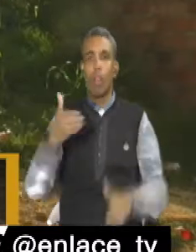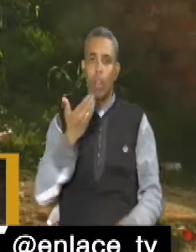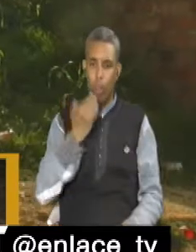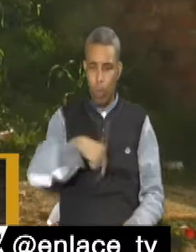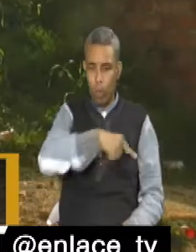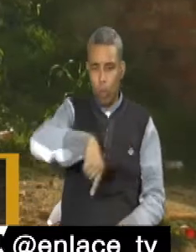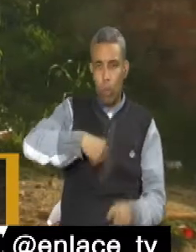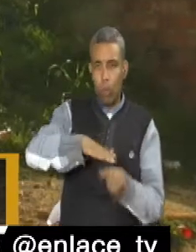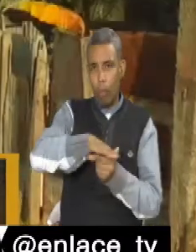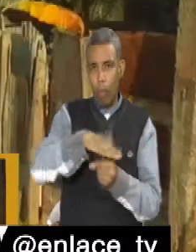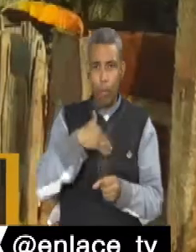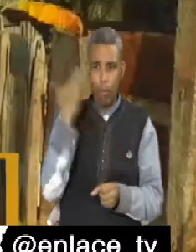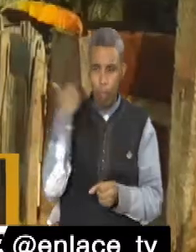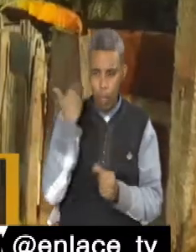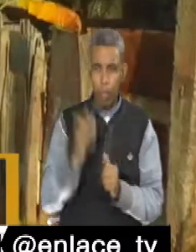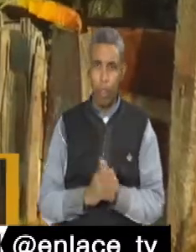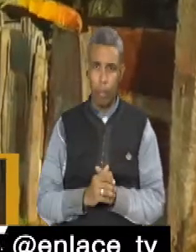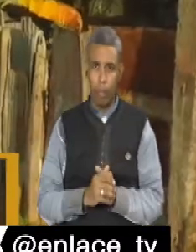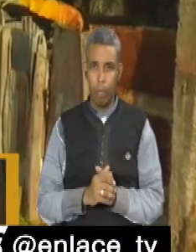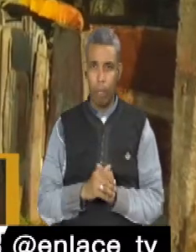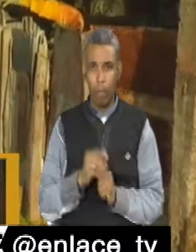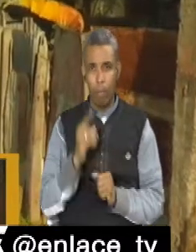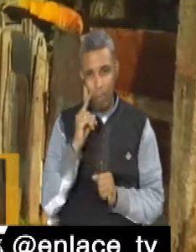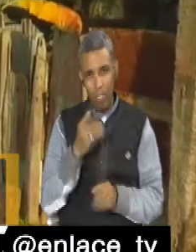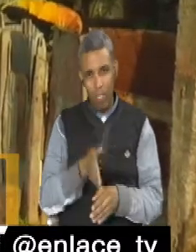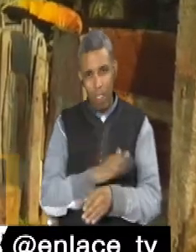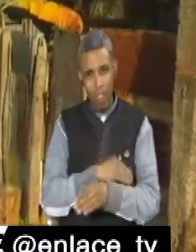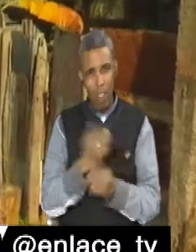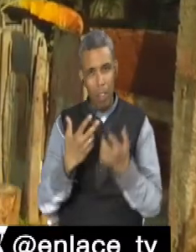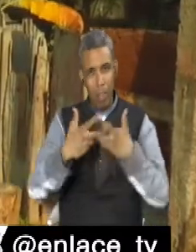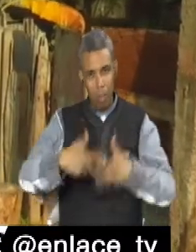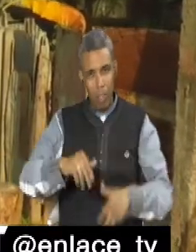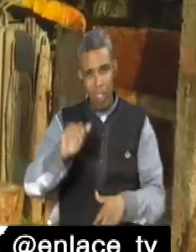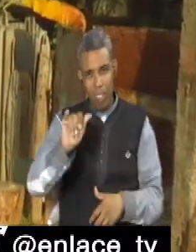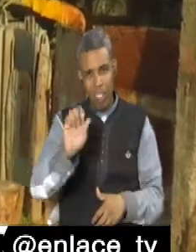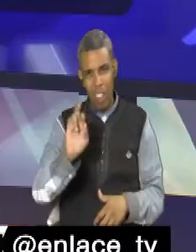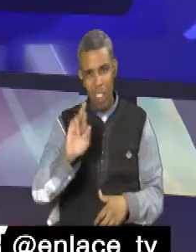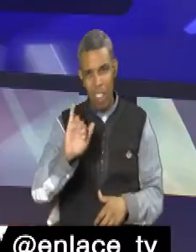poste de iluminaciones de Ariguíes que tuvo que ser igualmente movido.